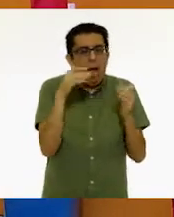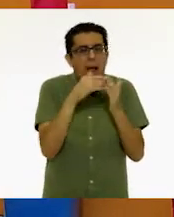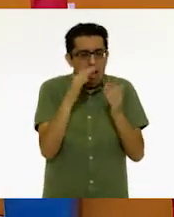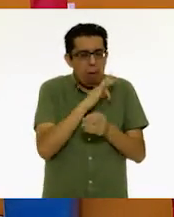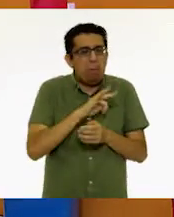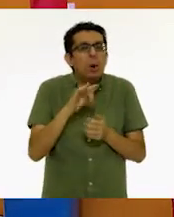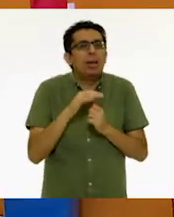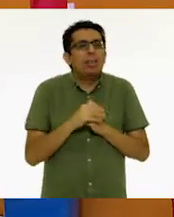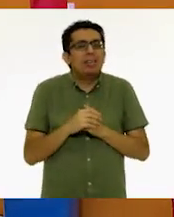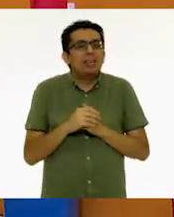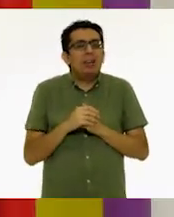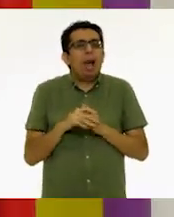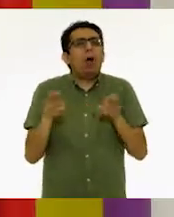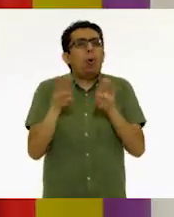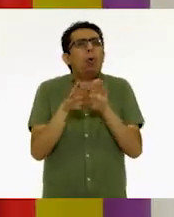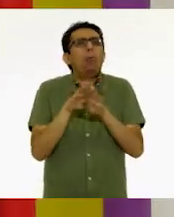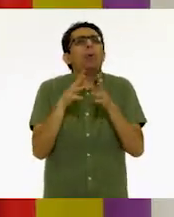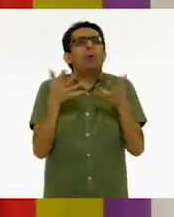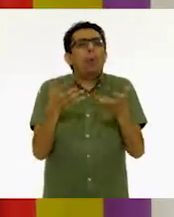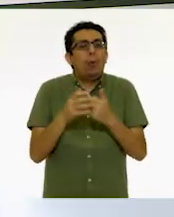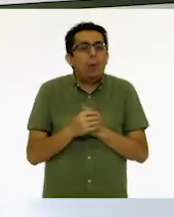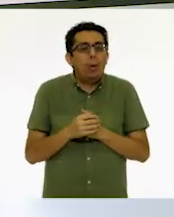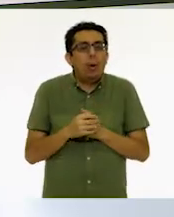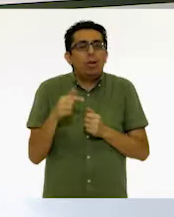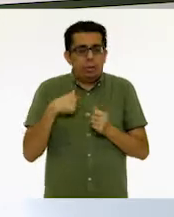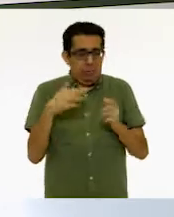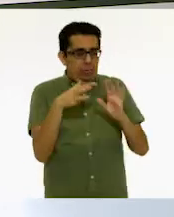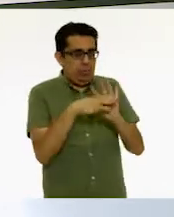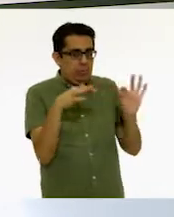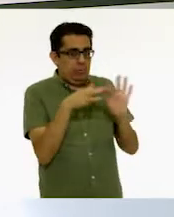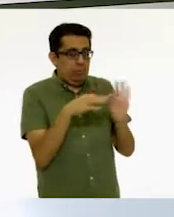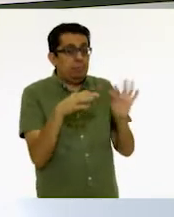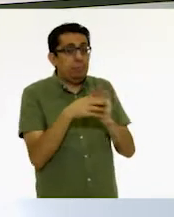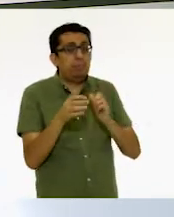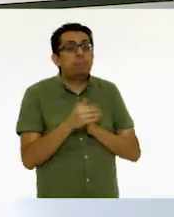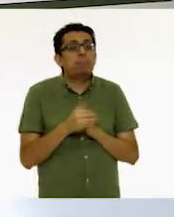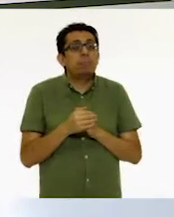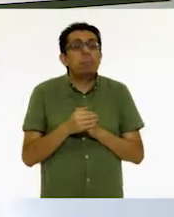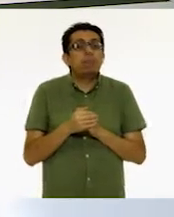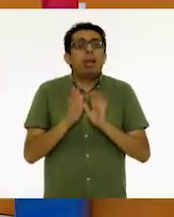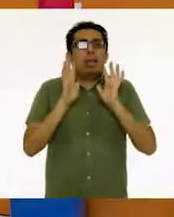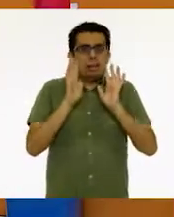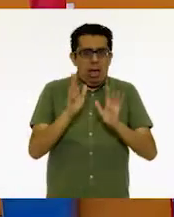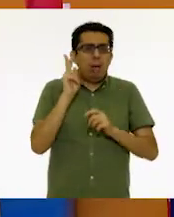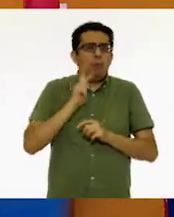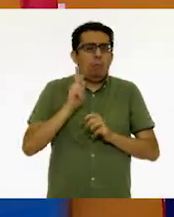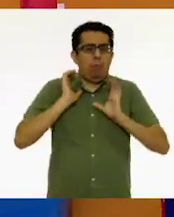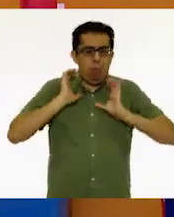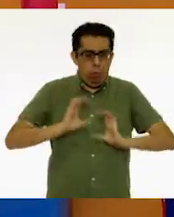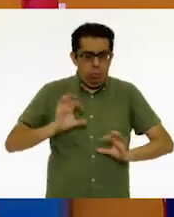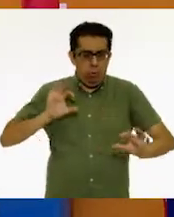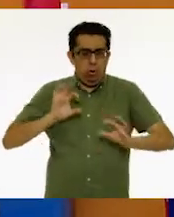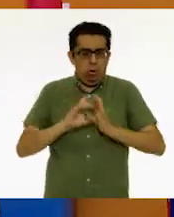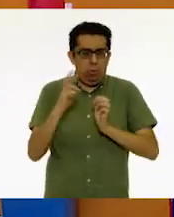Difícil. ¿Cómo? ¿Y pues, cómo le vamos a hacer? Exactamente, te voy a explicar. Vamos, ya exploramos nuestros sonidos corporales. Ajá. Ahora los vamos a incluir con